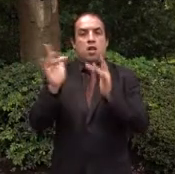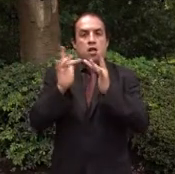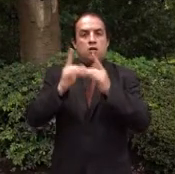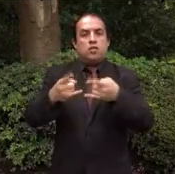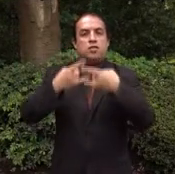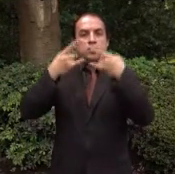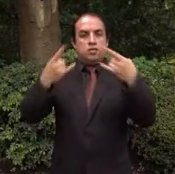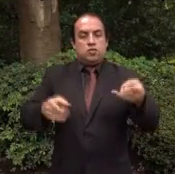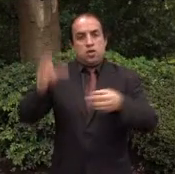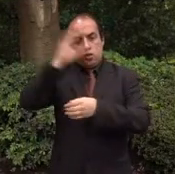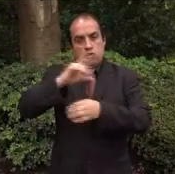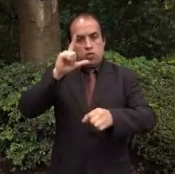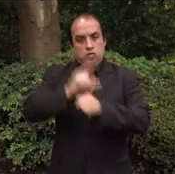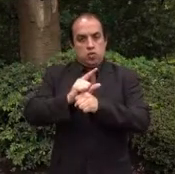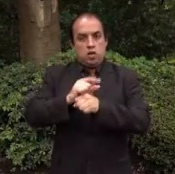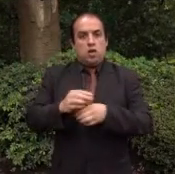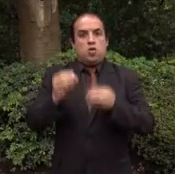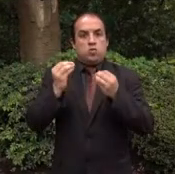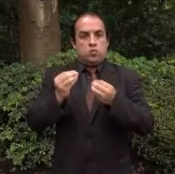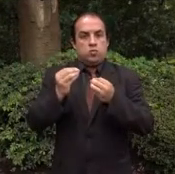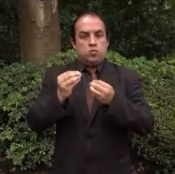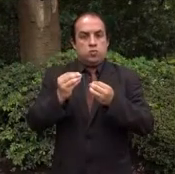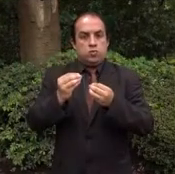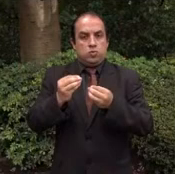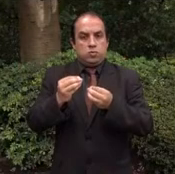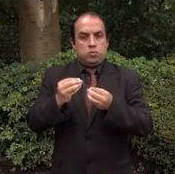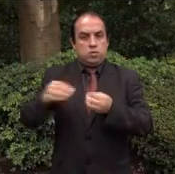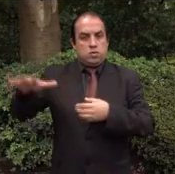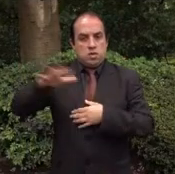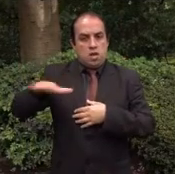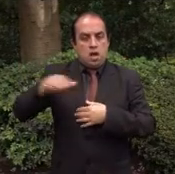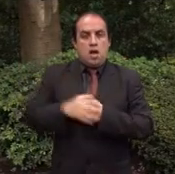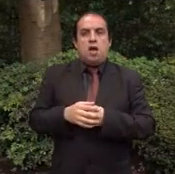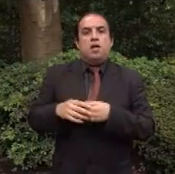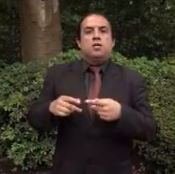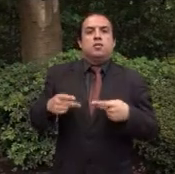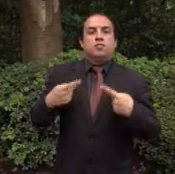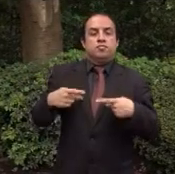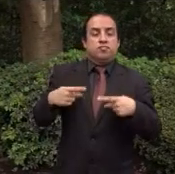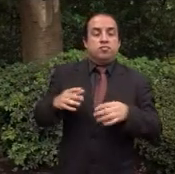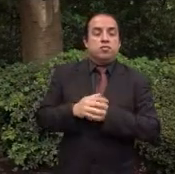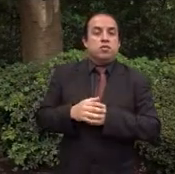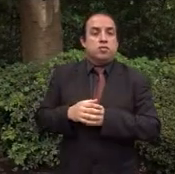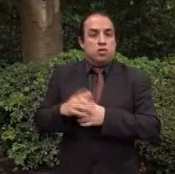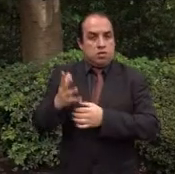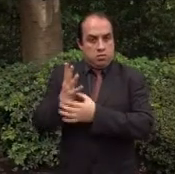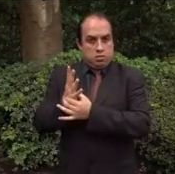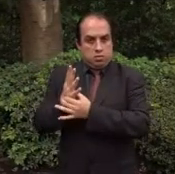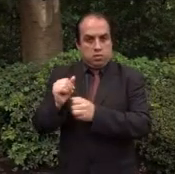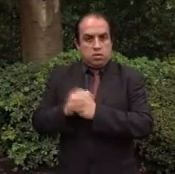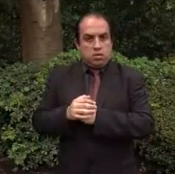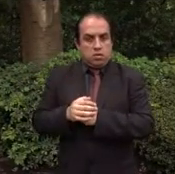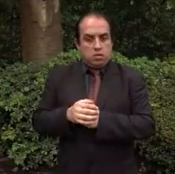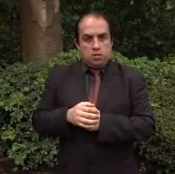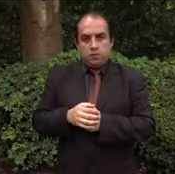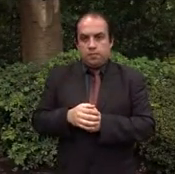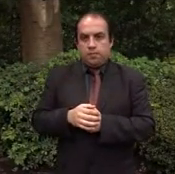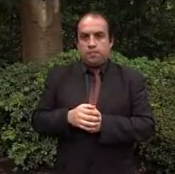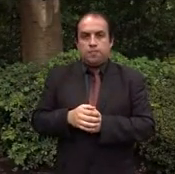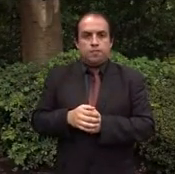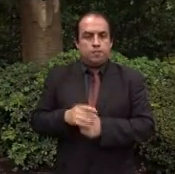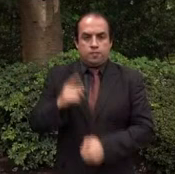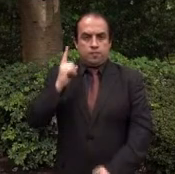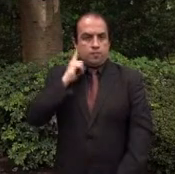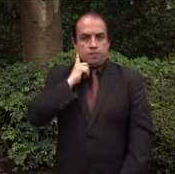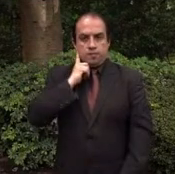que se había pedido desde hace muchísimos años por parte de la ciudadanía entre la primera y segunda sección, que hoy se puede hacer gracias a que